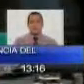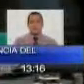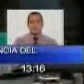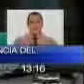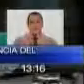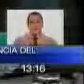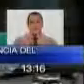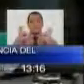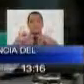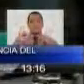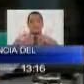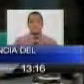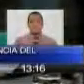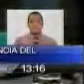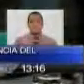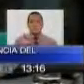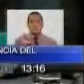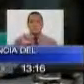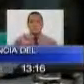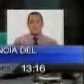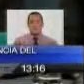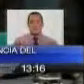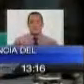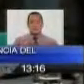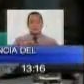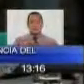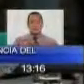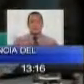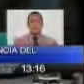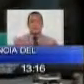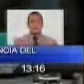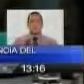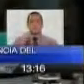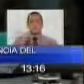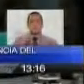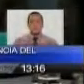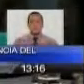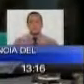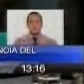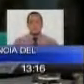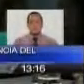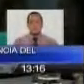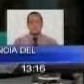el caso Chavín de Guántar en la Corte Superior de Justicia de Lima.